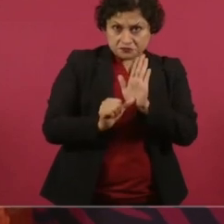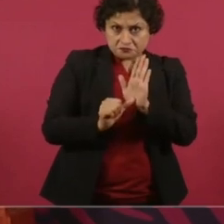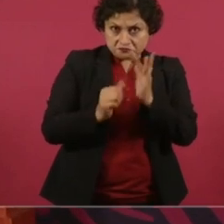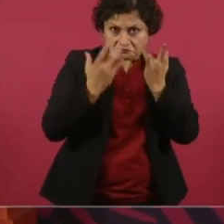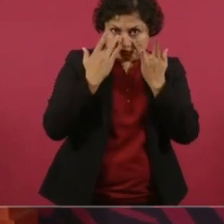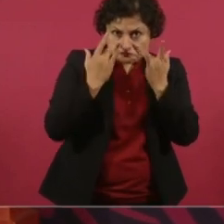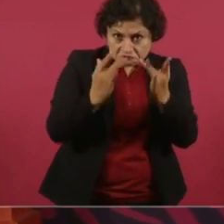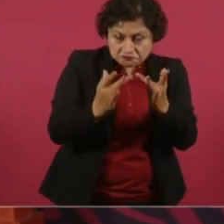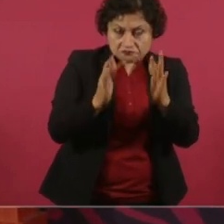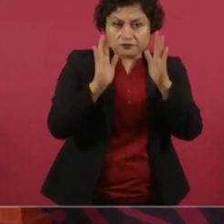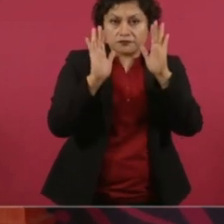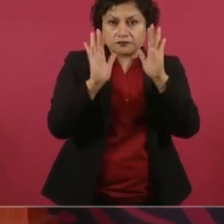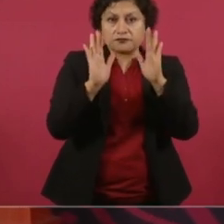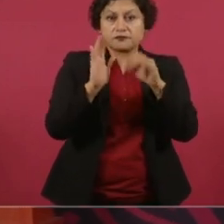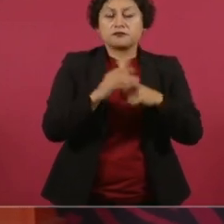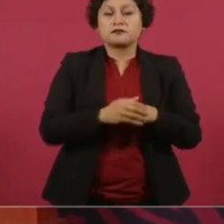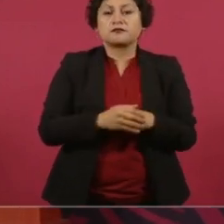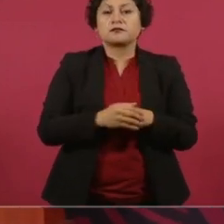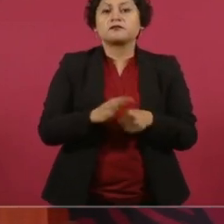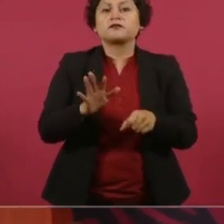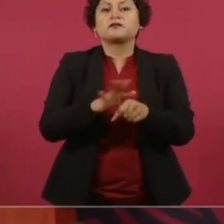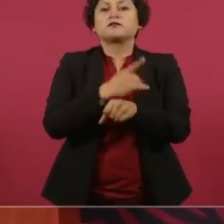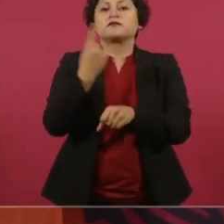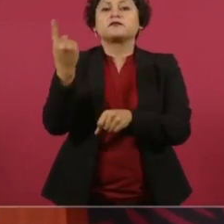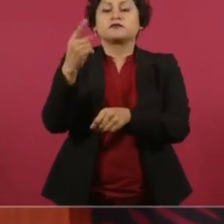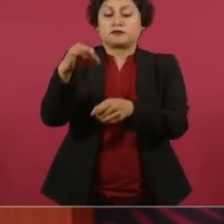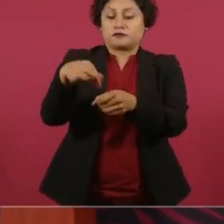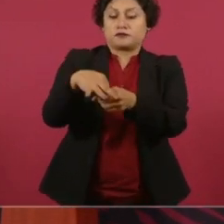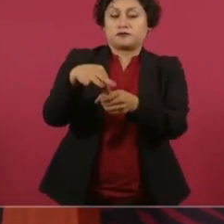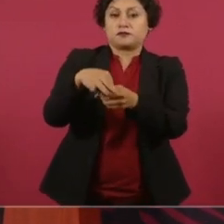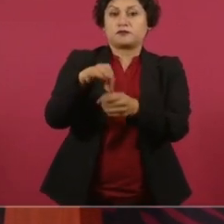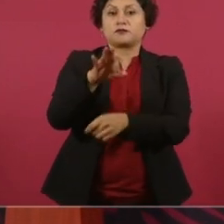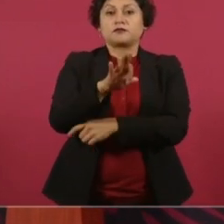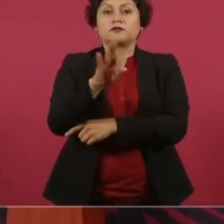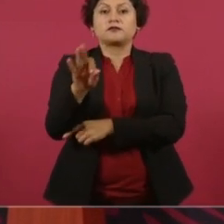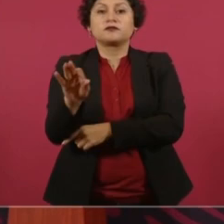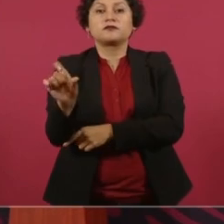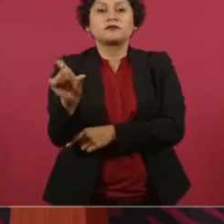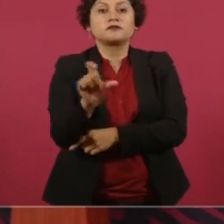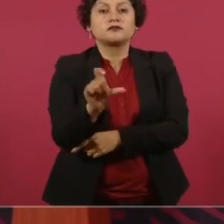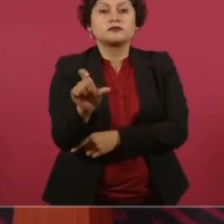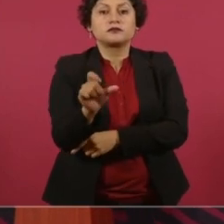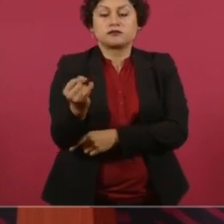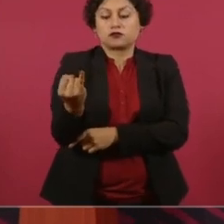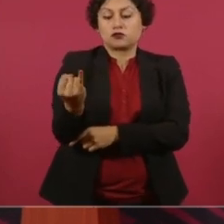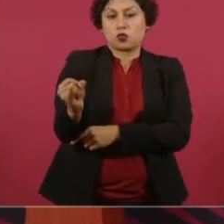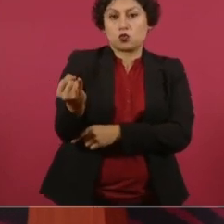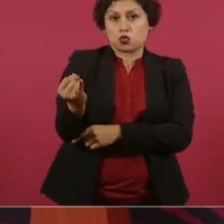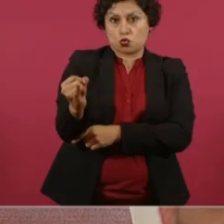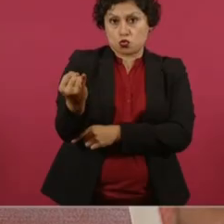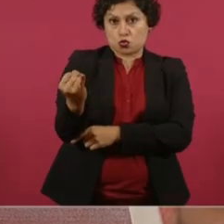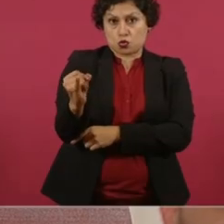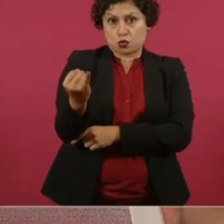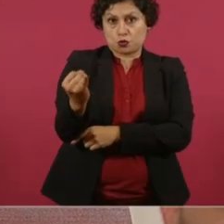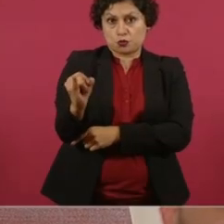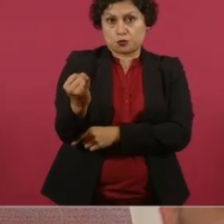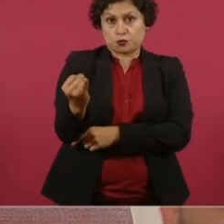Las elecciones son a principios de junio, la campaña